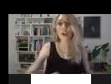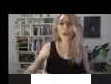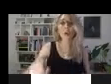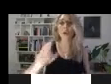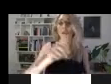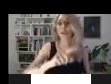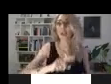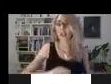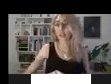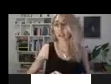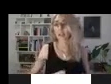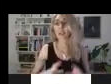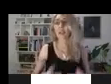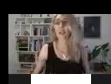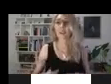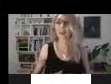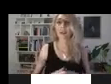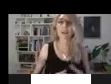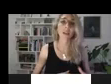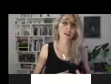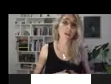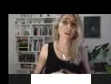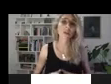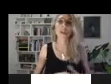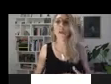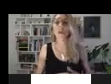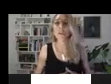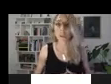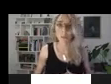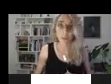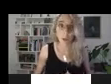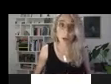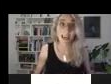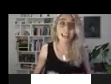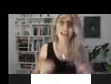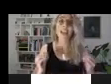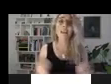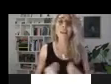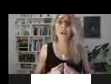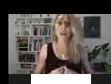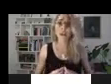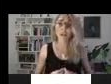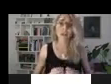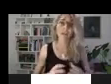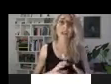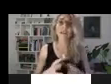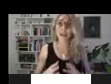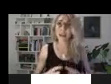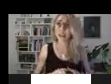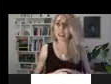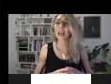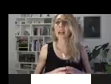donde todos estos agentes de distintas partes del globo, ya lo vamos a ir viendo, se interconectan